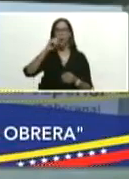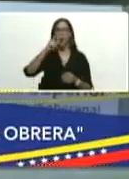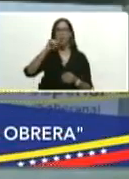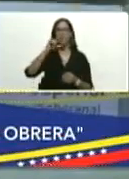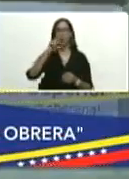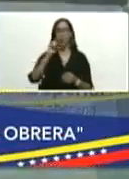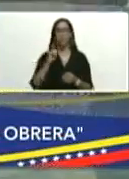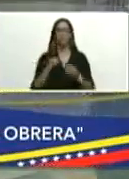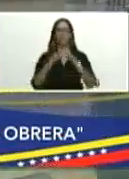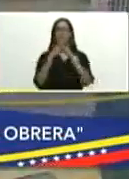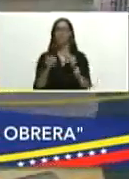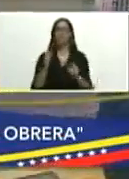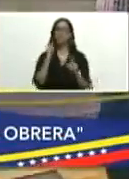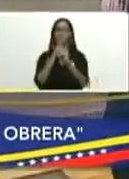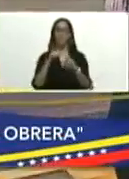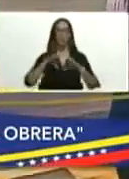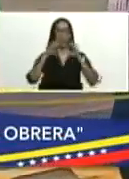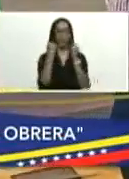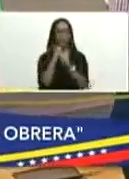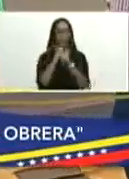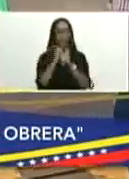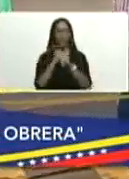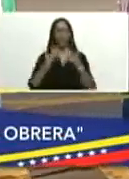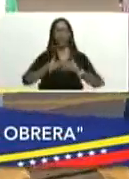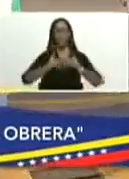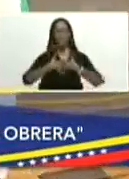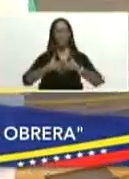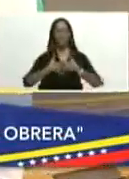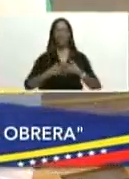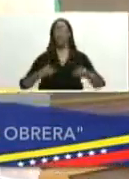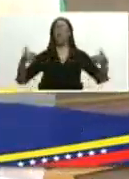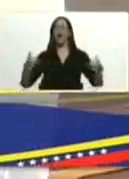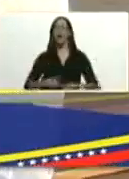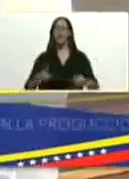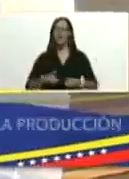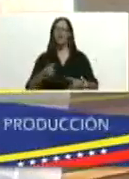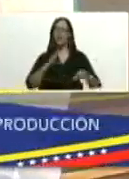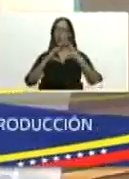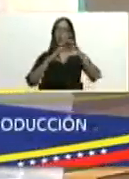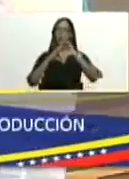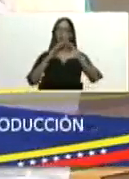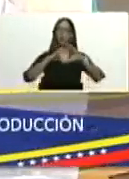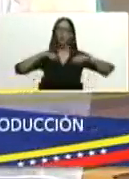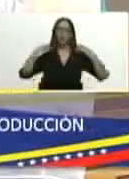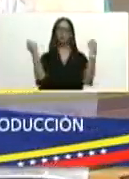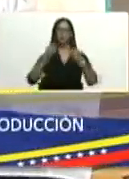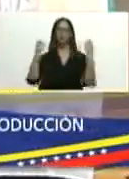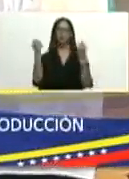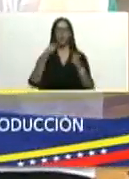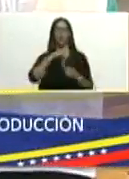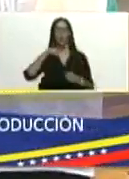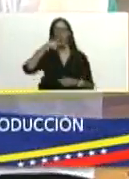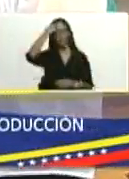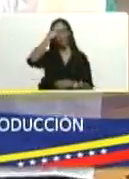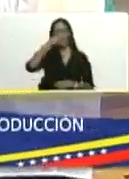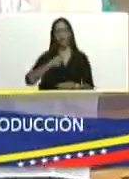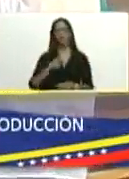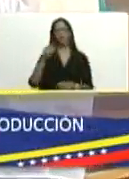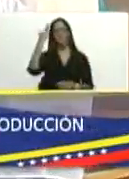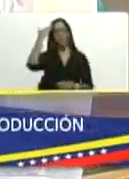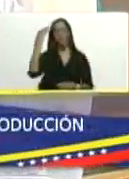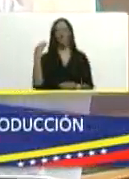desde la clase Obrera desde la empresa un gran esfuerzo comunicacional para que nuestro pueblo sepa cómo lo estamos logrando